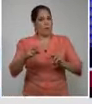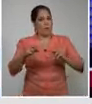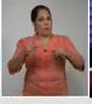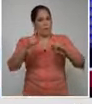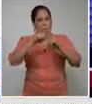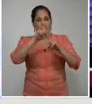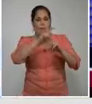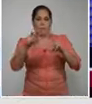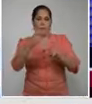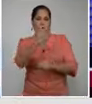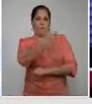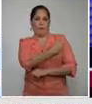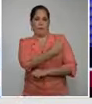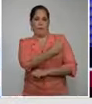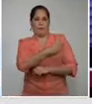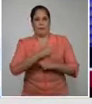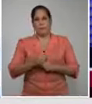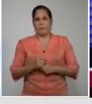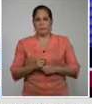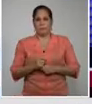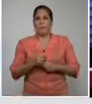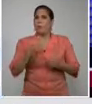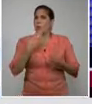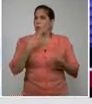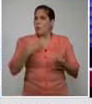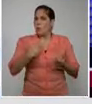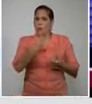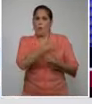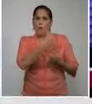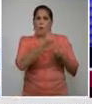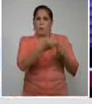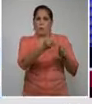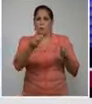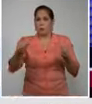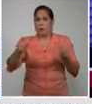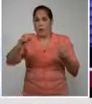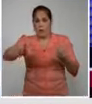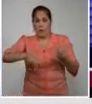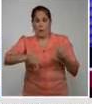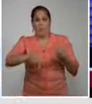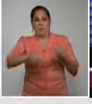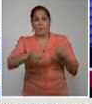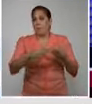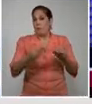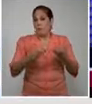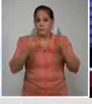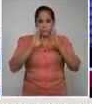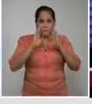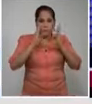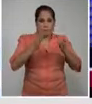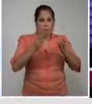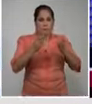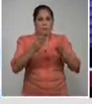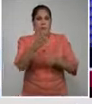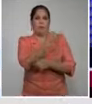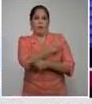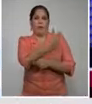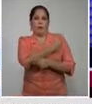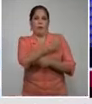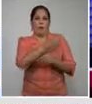la vacunación. La ruta de la vacunación masiva anti-COVID-19, pero esta vez centrado en uno de nuestros candidatos